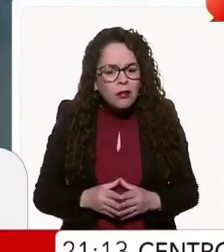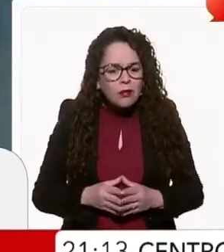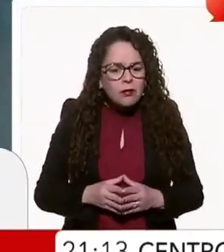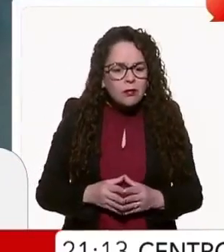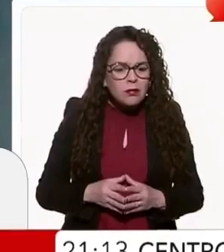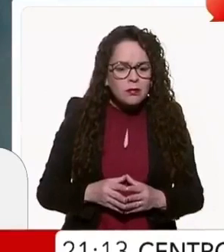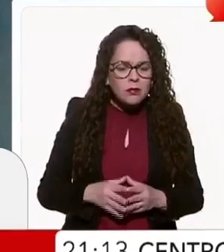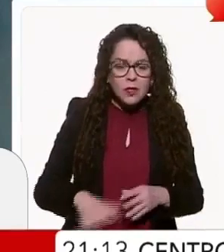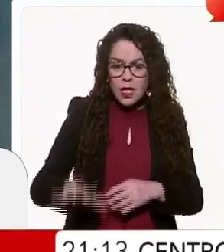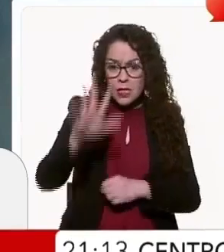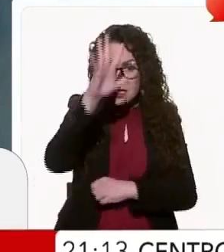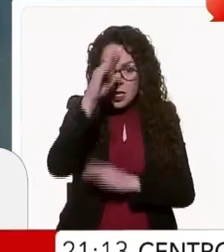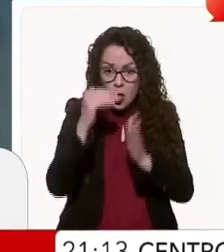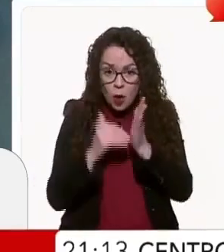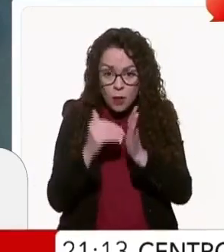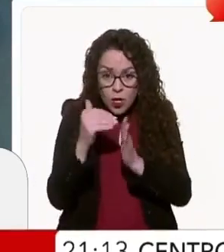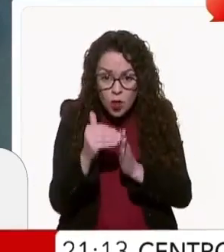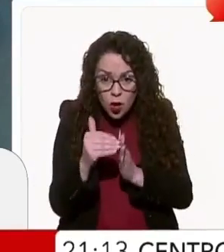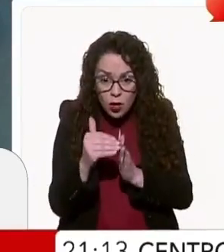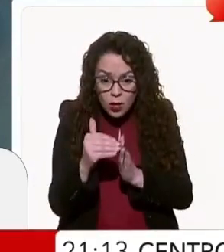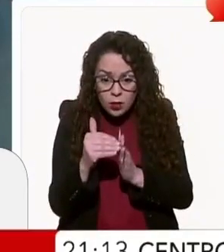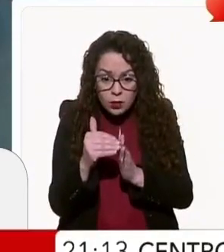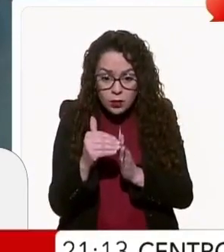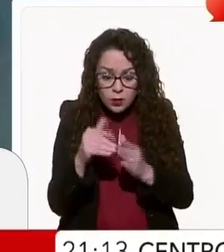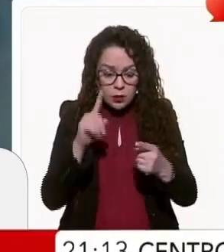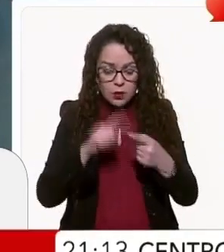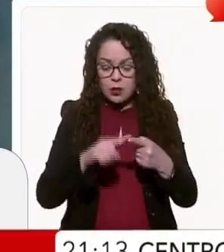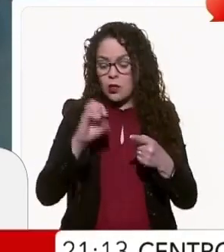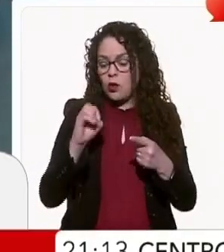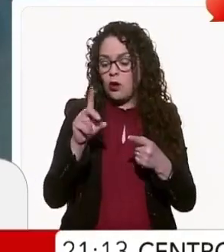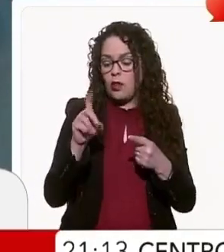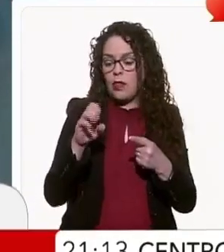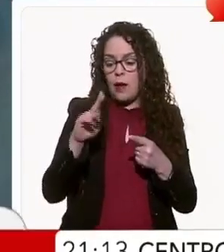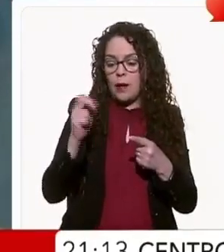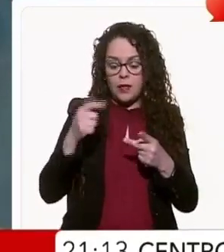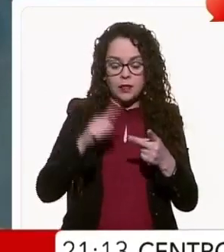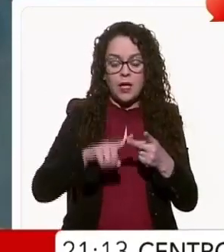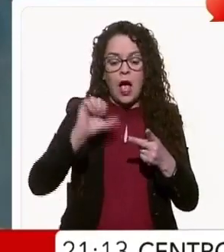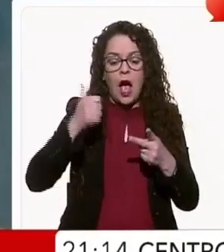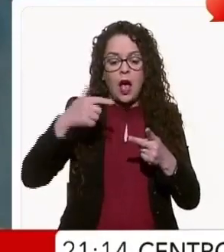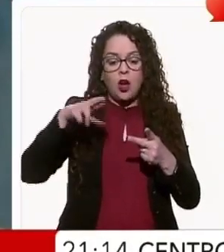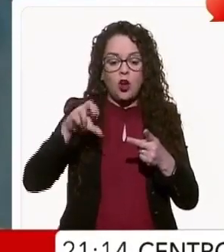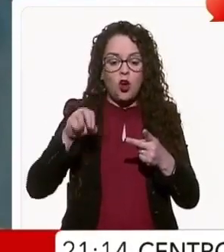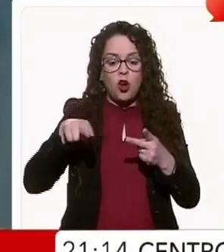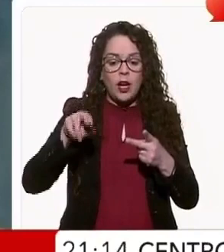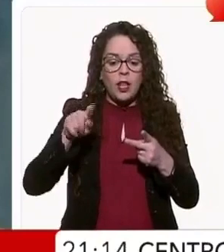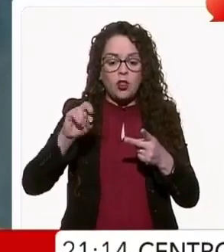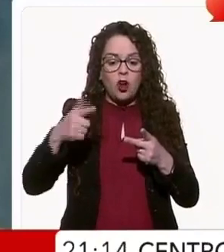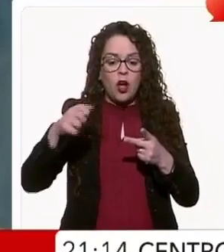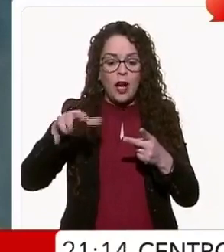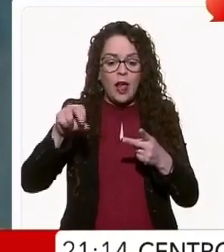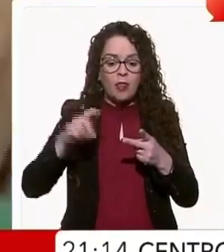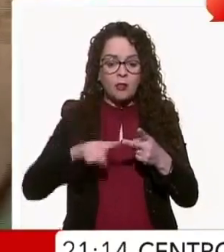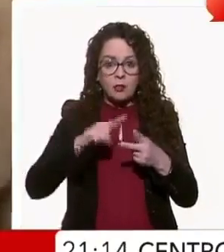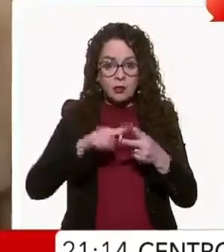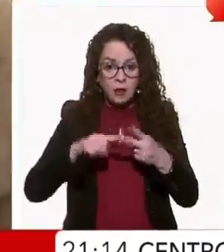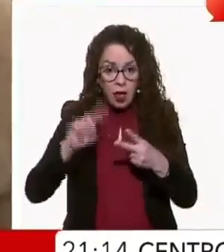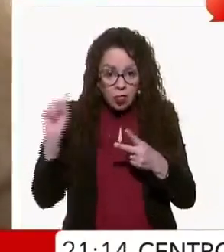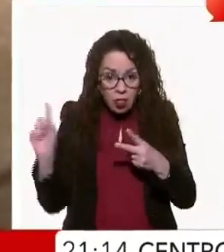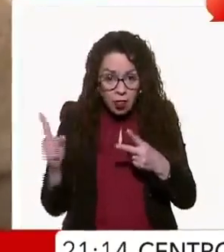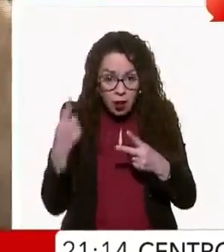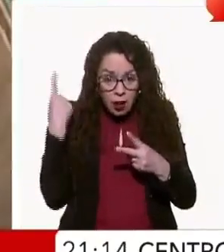5 millones por los dos casos, por Odebrecht y agronitrogenados. ¿De dólares? No, estoy